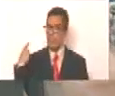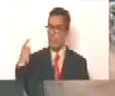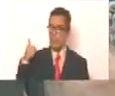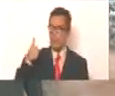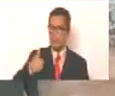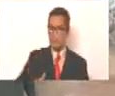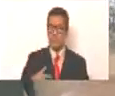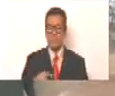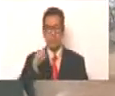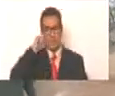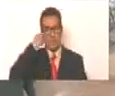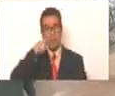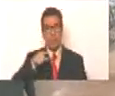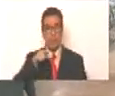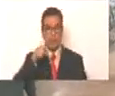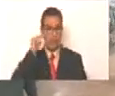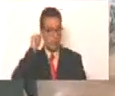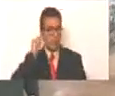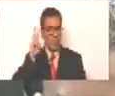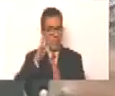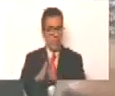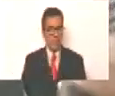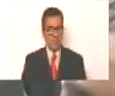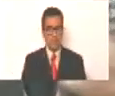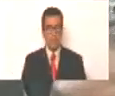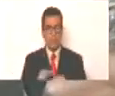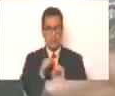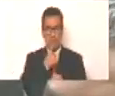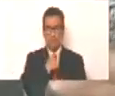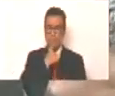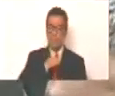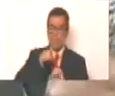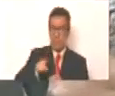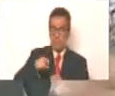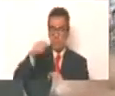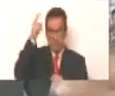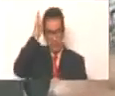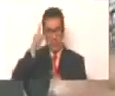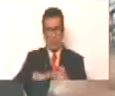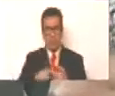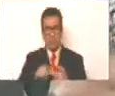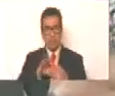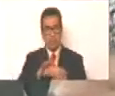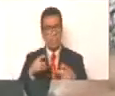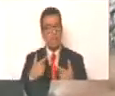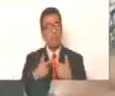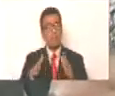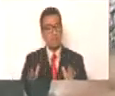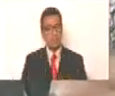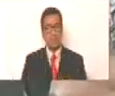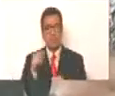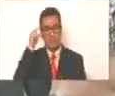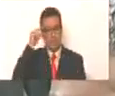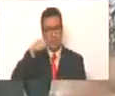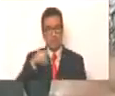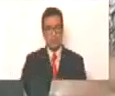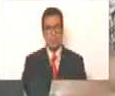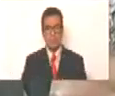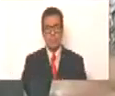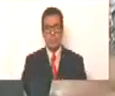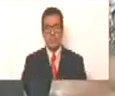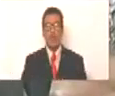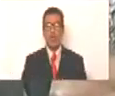recordar que a la mujer venezolana le ha tocado la resistencia indígena, le tocó la independencia y hoy estamos otra vez en